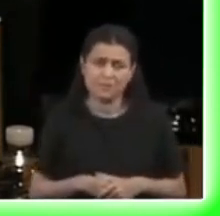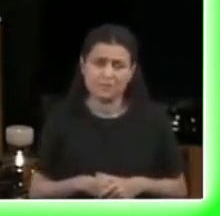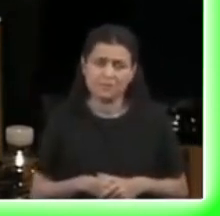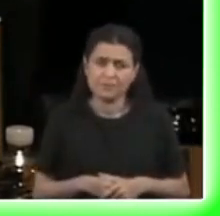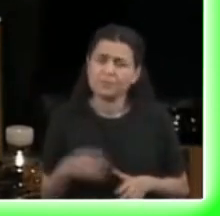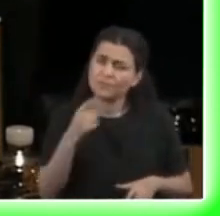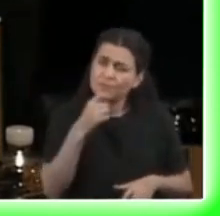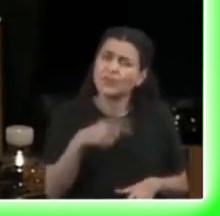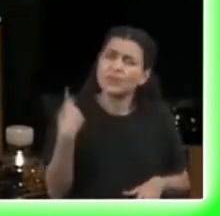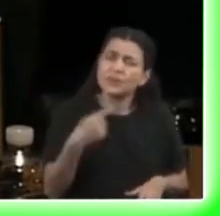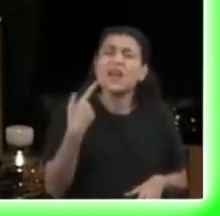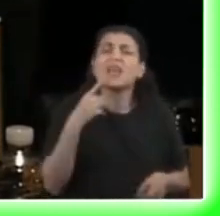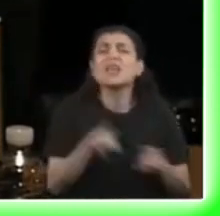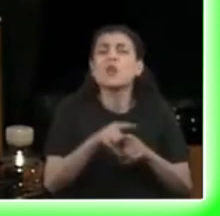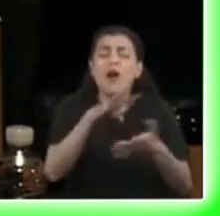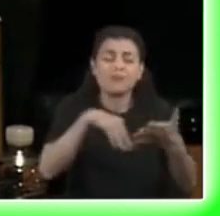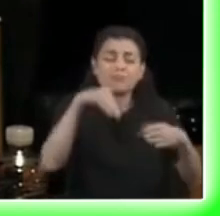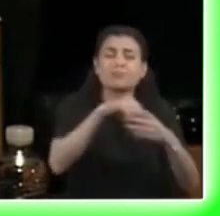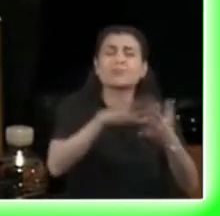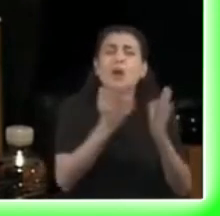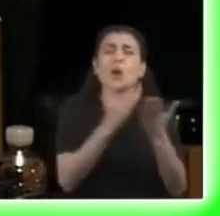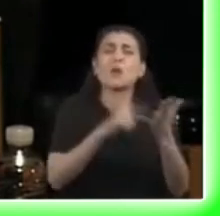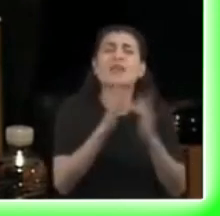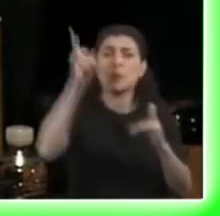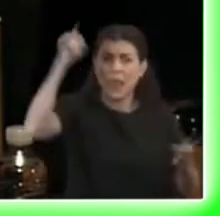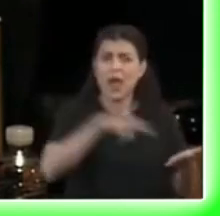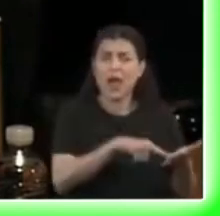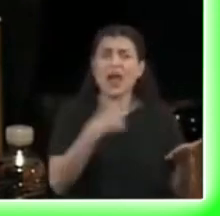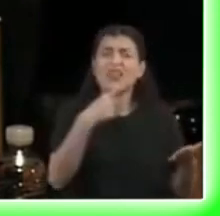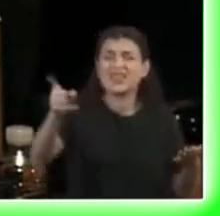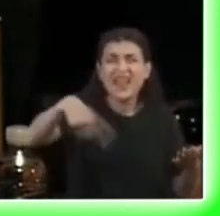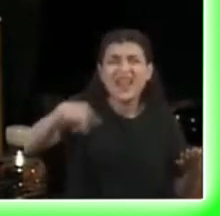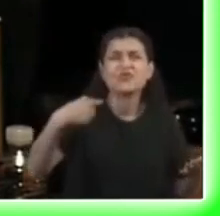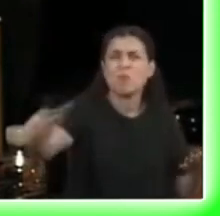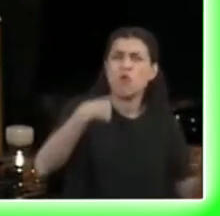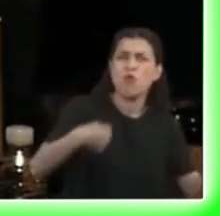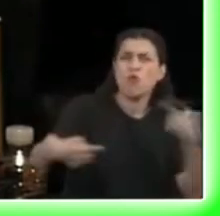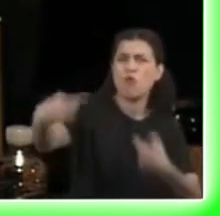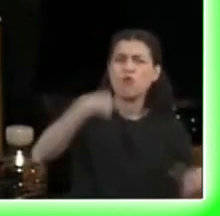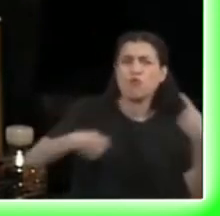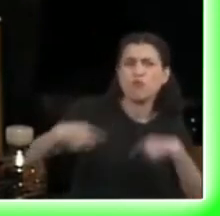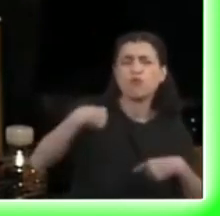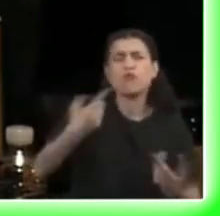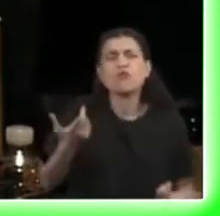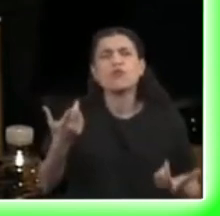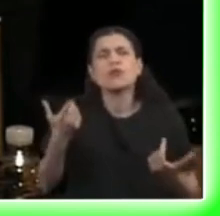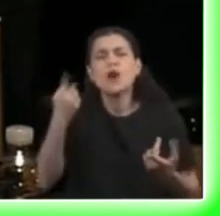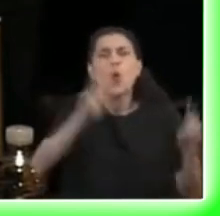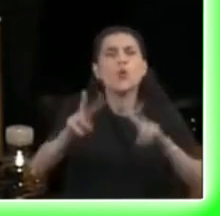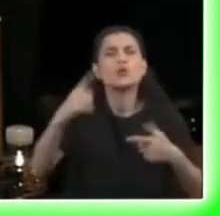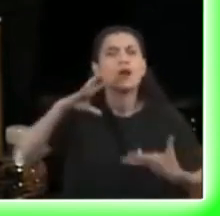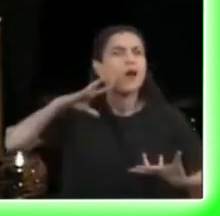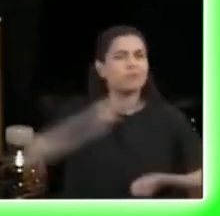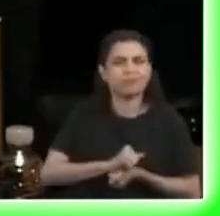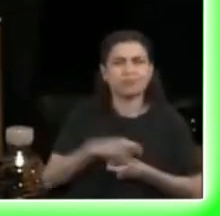Porque como dicen las Sagradas Escrituras, ellos nos atacan, llenos de insolencia y de impiedad, para exterminarnos a